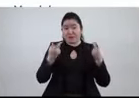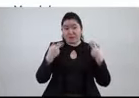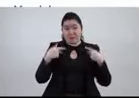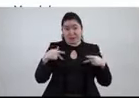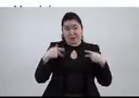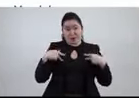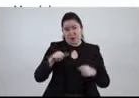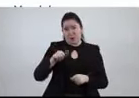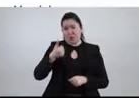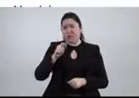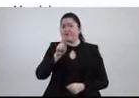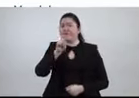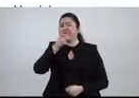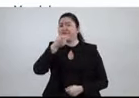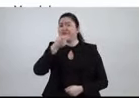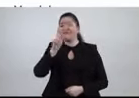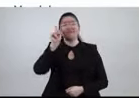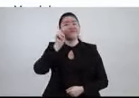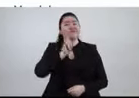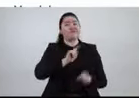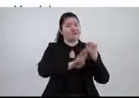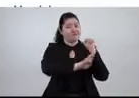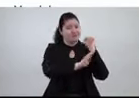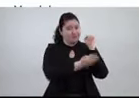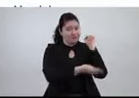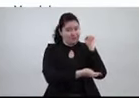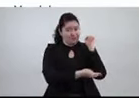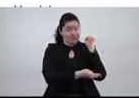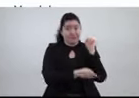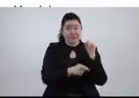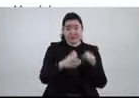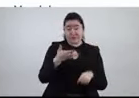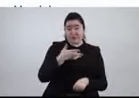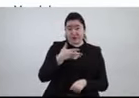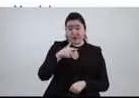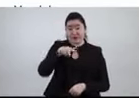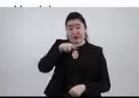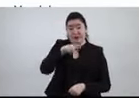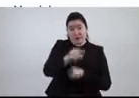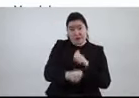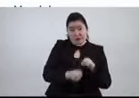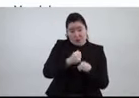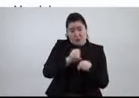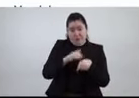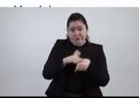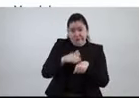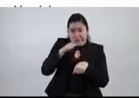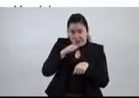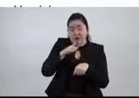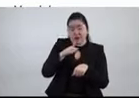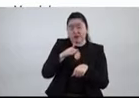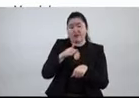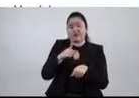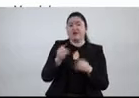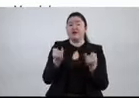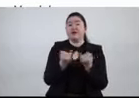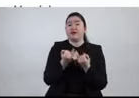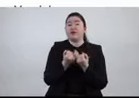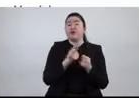población, que son mujeres embarazadas. Si tienen más de 18 años y a partir